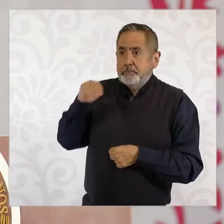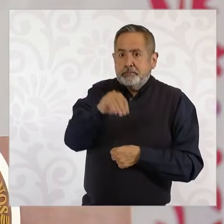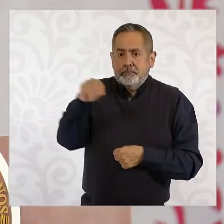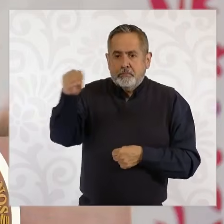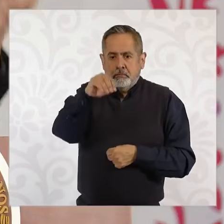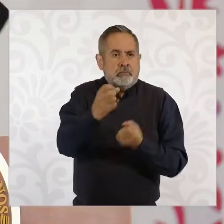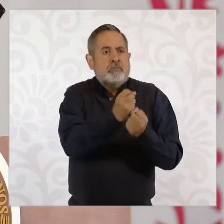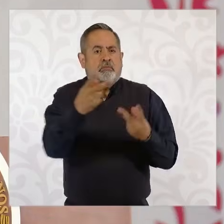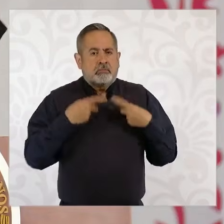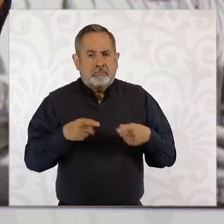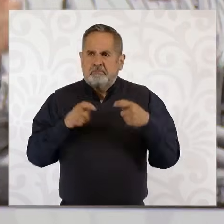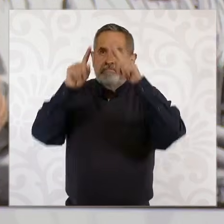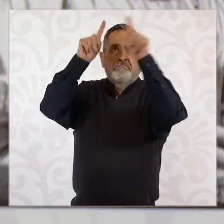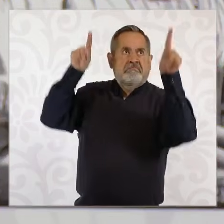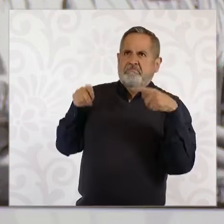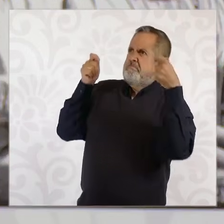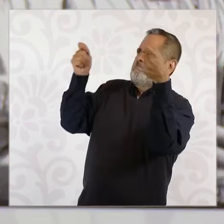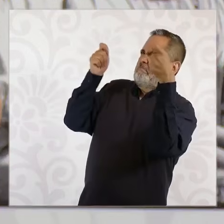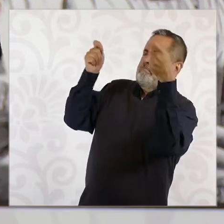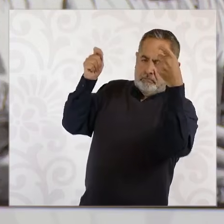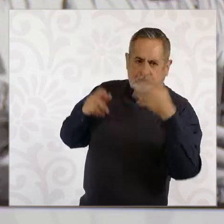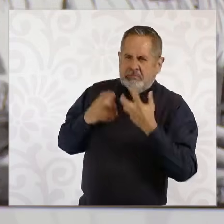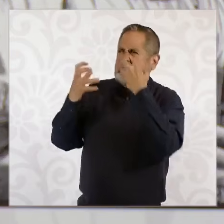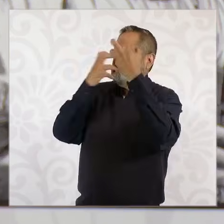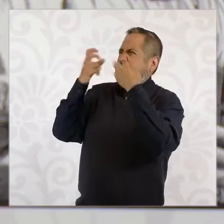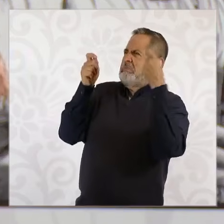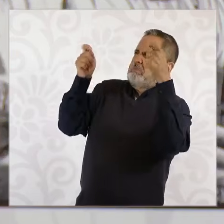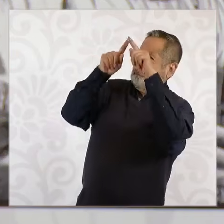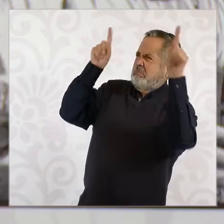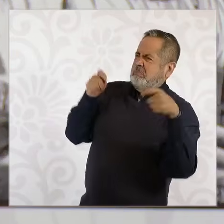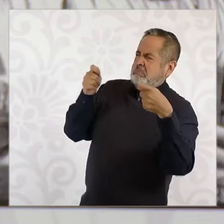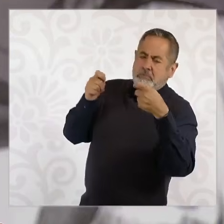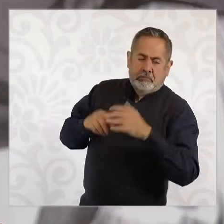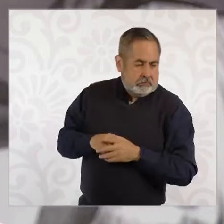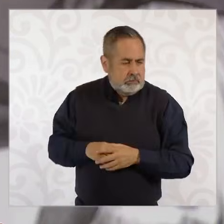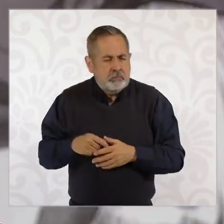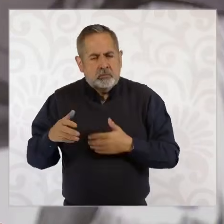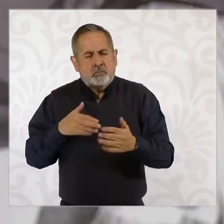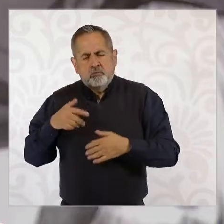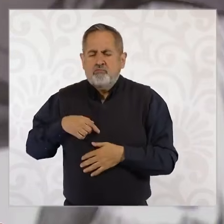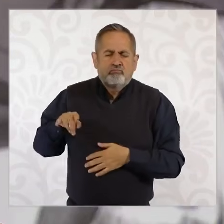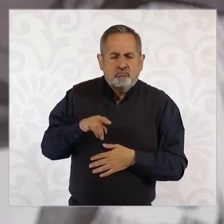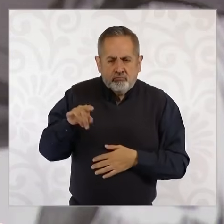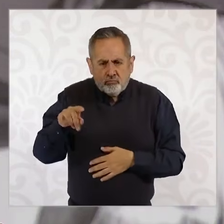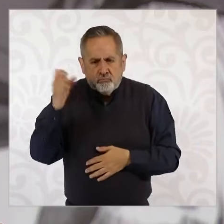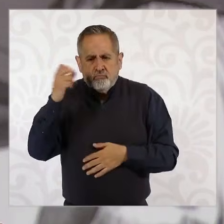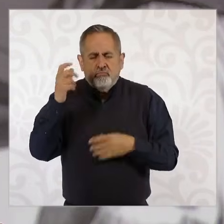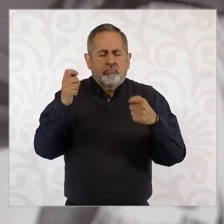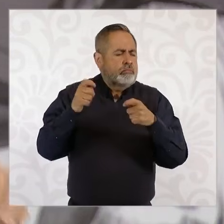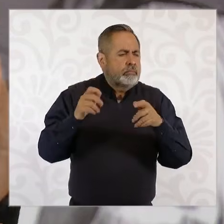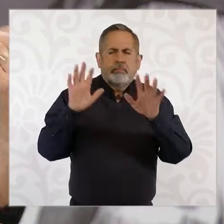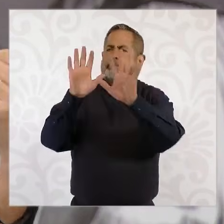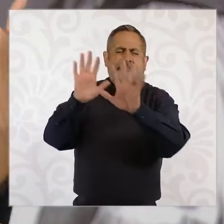veces que hay personas con carteles que están gritando mientras estamos interviniendo, y les digo, a ver qué